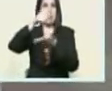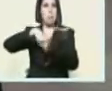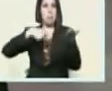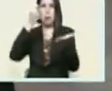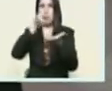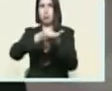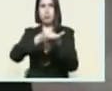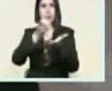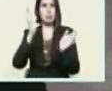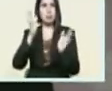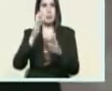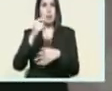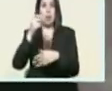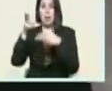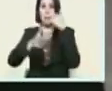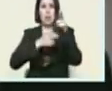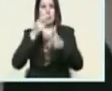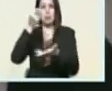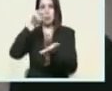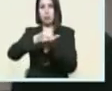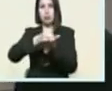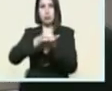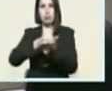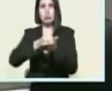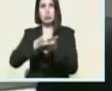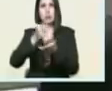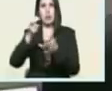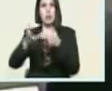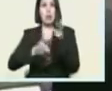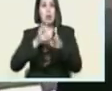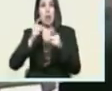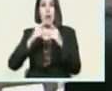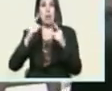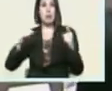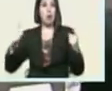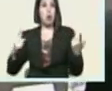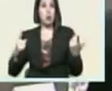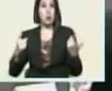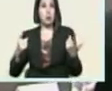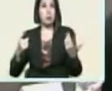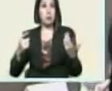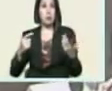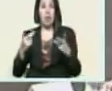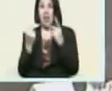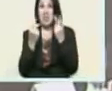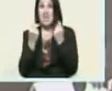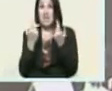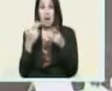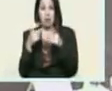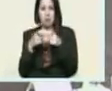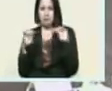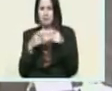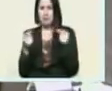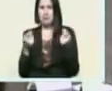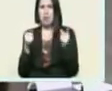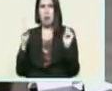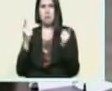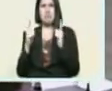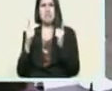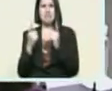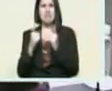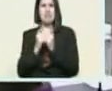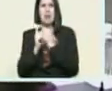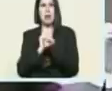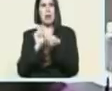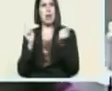autobús, electrónico. En el metro, electrónico. Que la utilización de moneda física vaya siendo ya